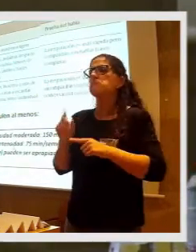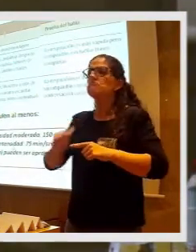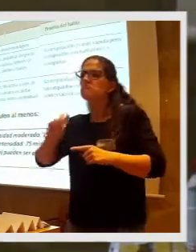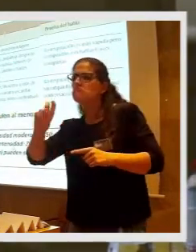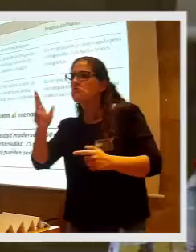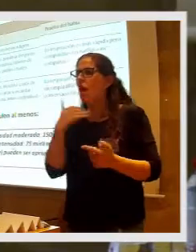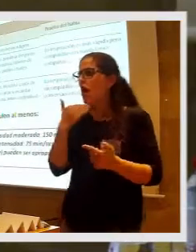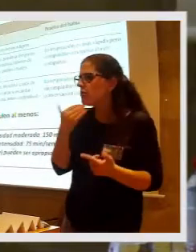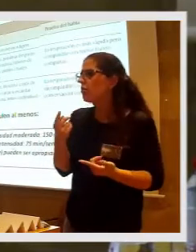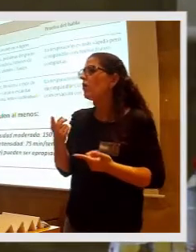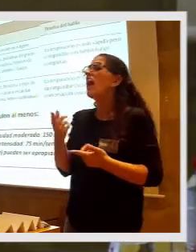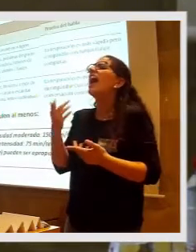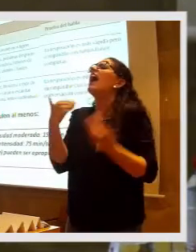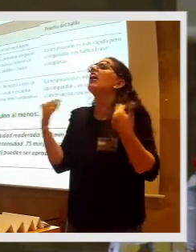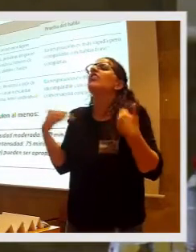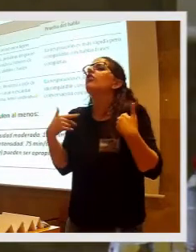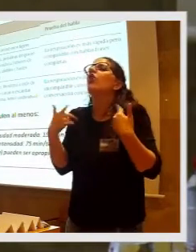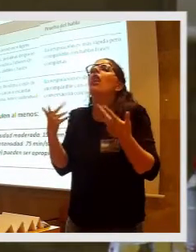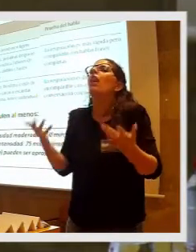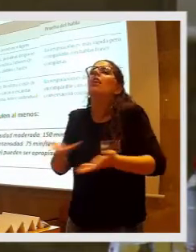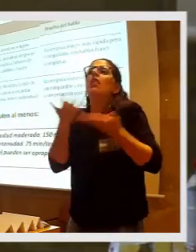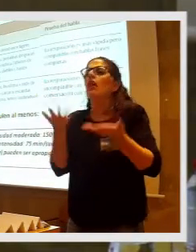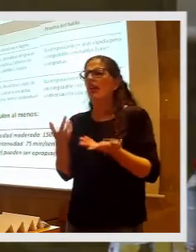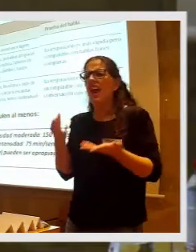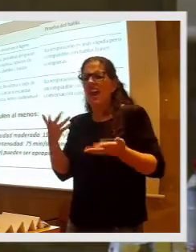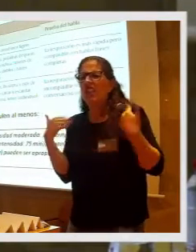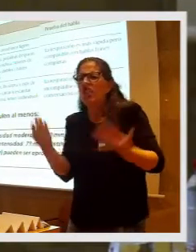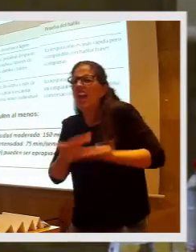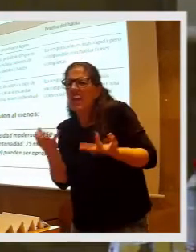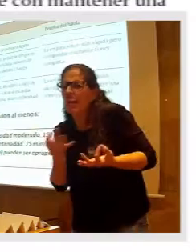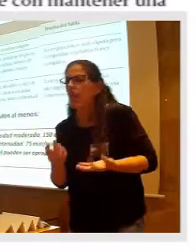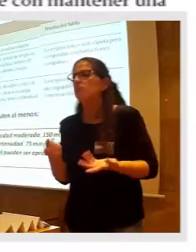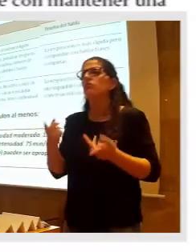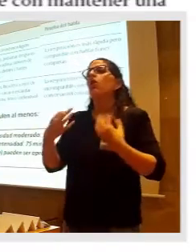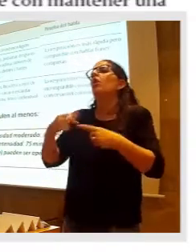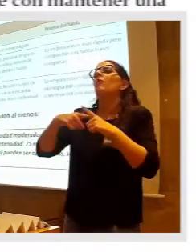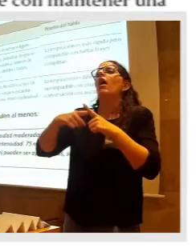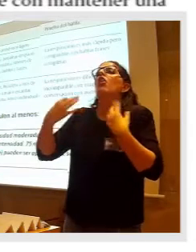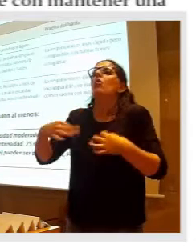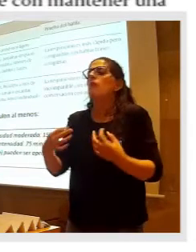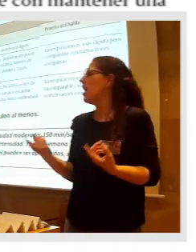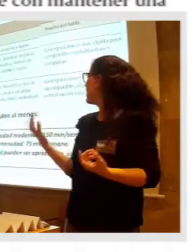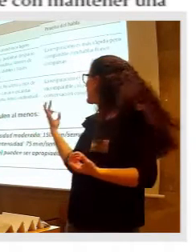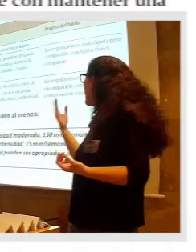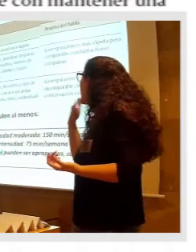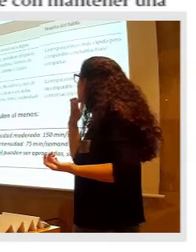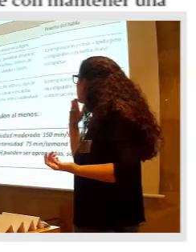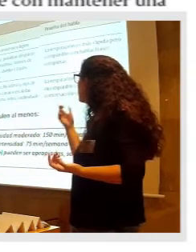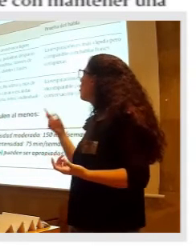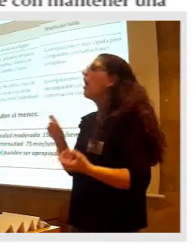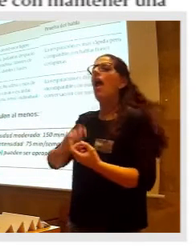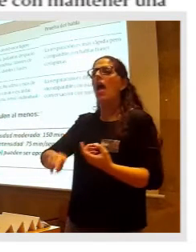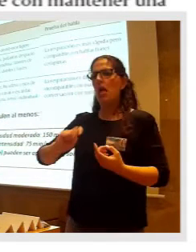moderado? Porque haga usted moderado. Bueno, pues aquí lo pone bastante bien. Fijaros, moderada serían estos ejemplos que veis aquí.